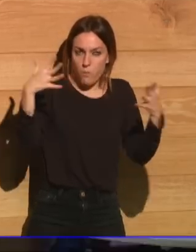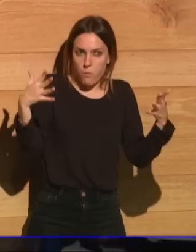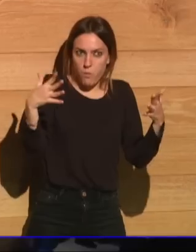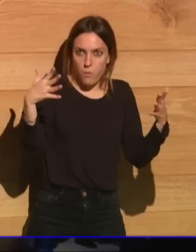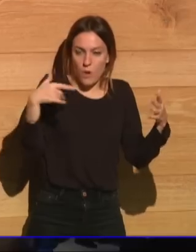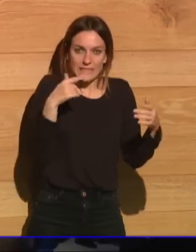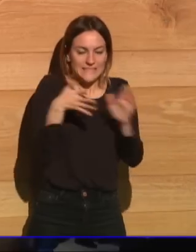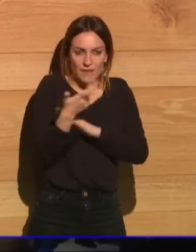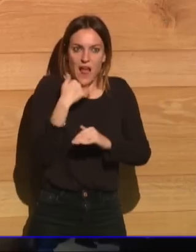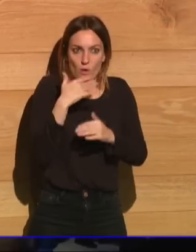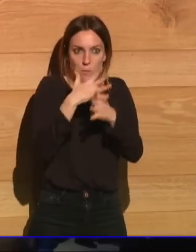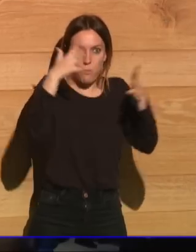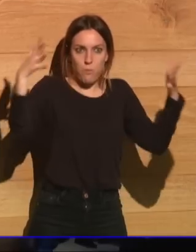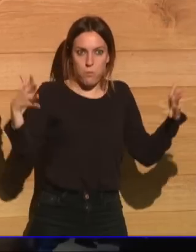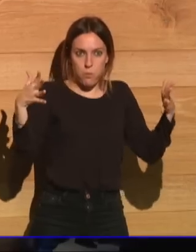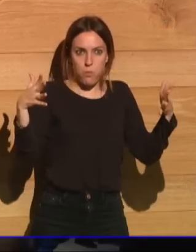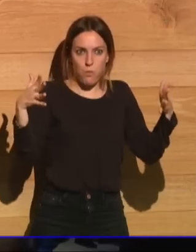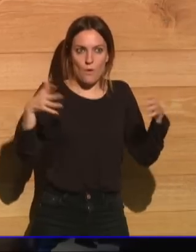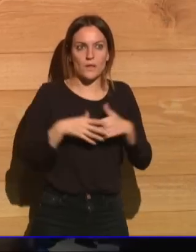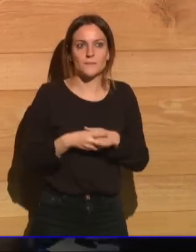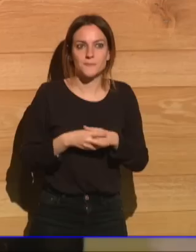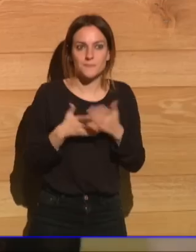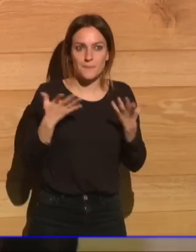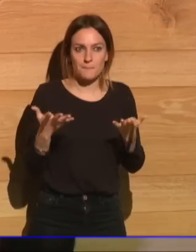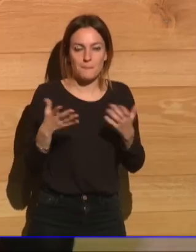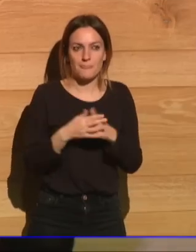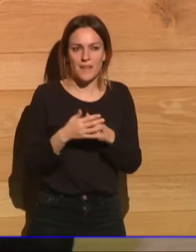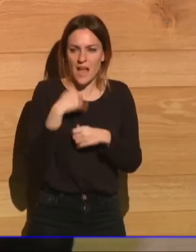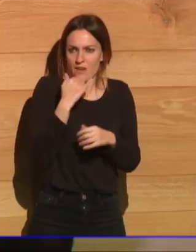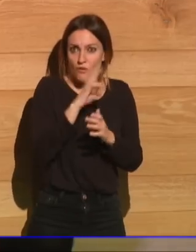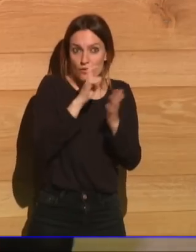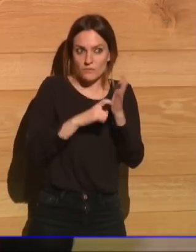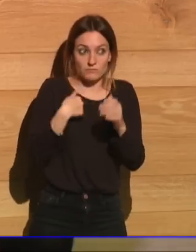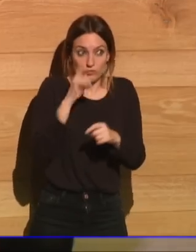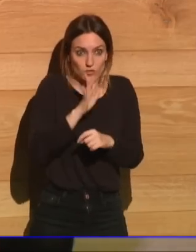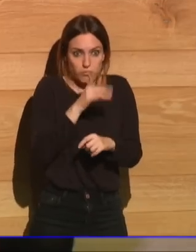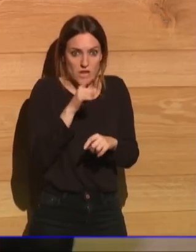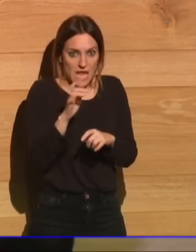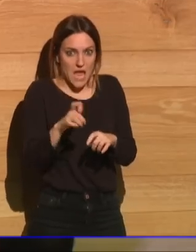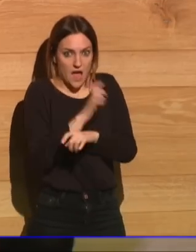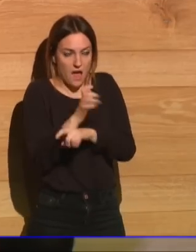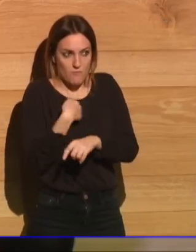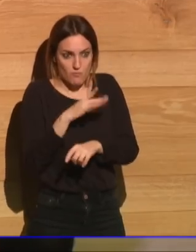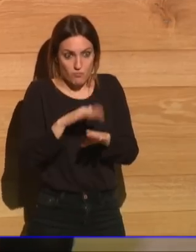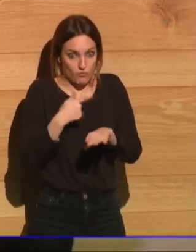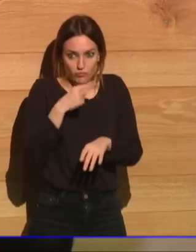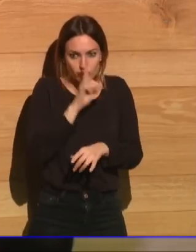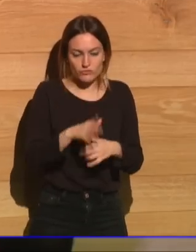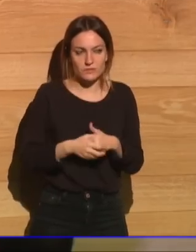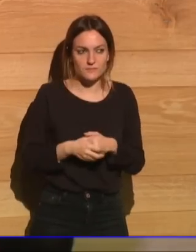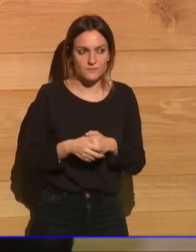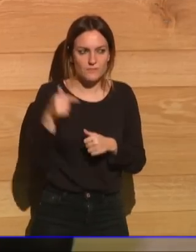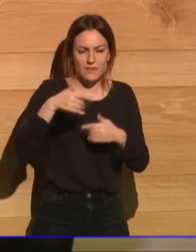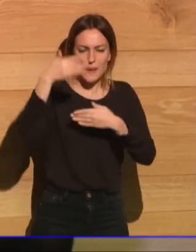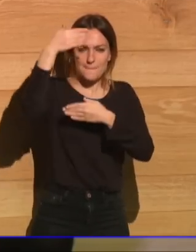Es gigantesco, es descomunal. Es completo, no sé por qué se han reído No, yo tampoco. Va pasando la